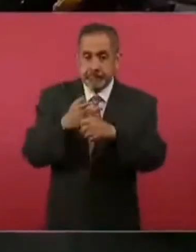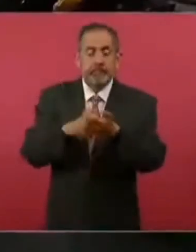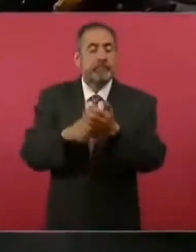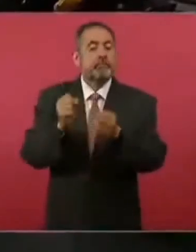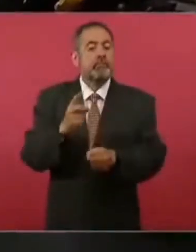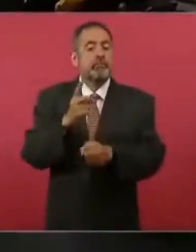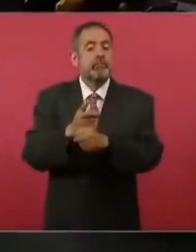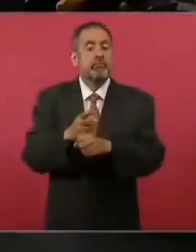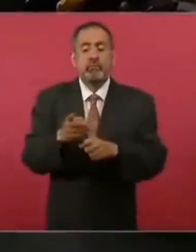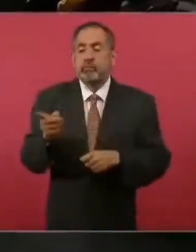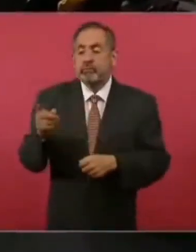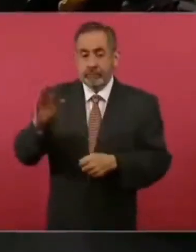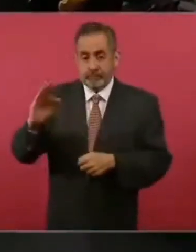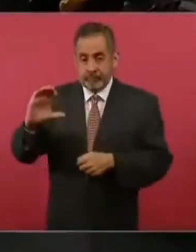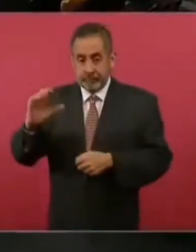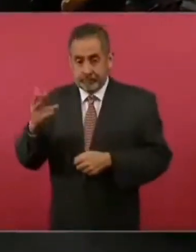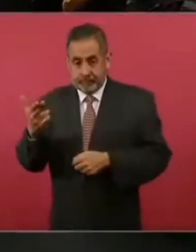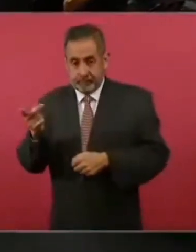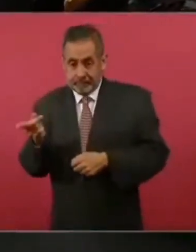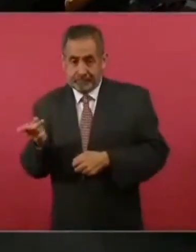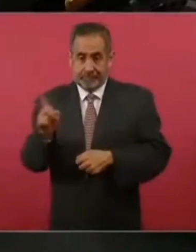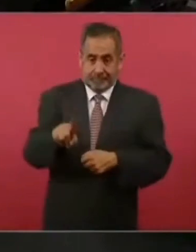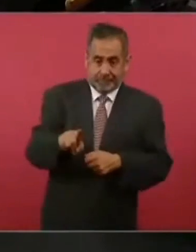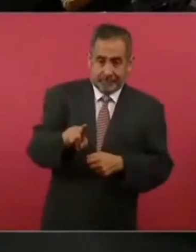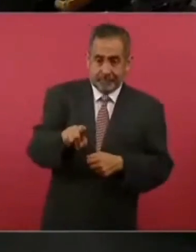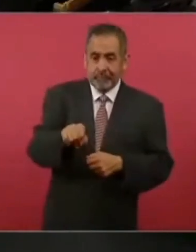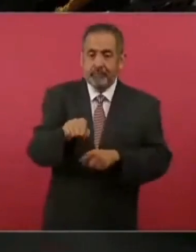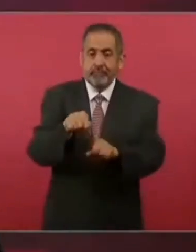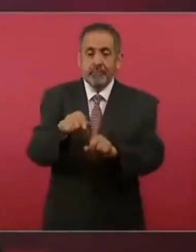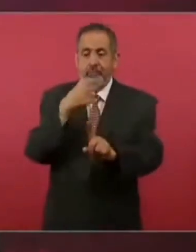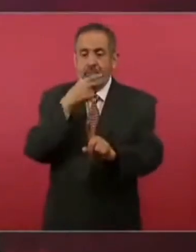de Felipe Calderón, que está preso,